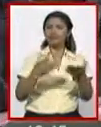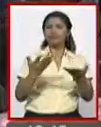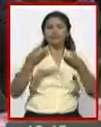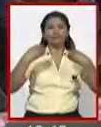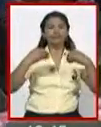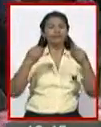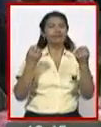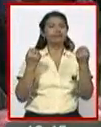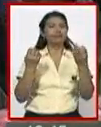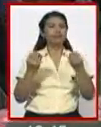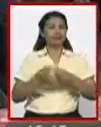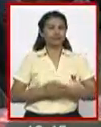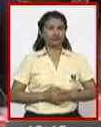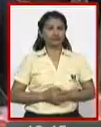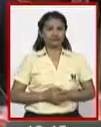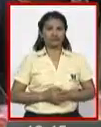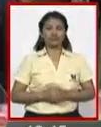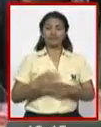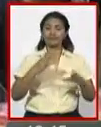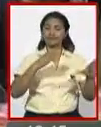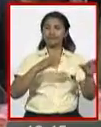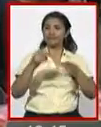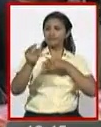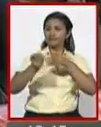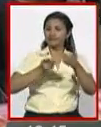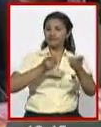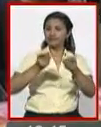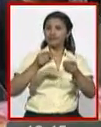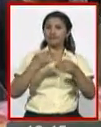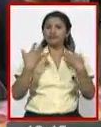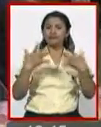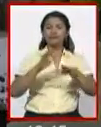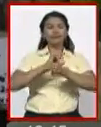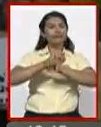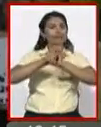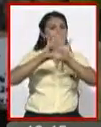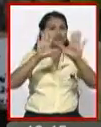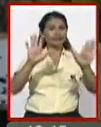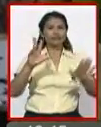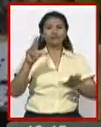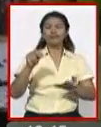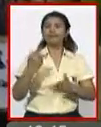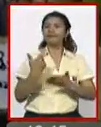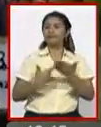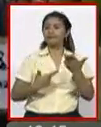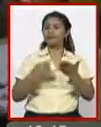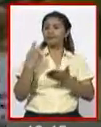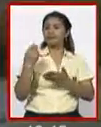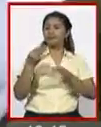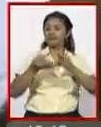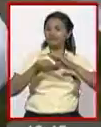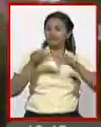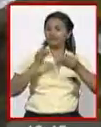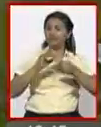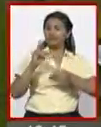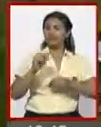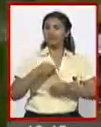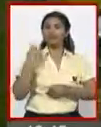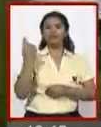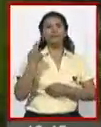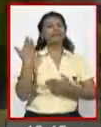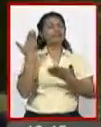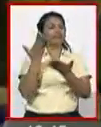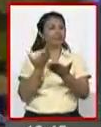en forma masiva, por eso es que estamos realizando los controles. Ahí aclarando de que no es que hacemos solo en esta fecha,